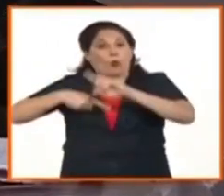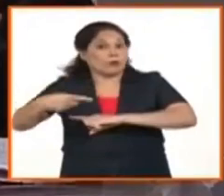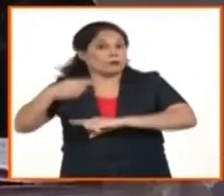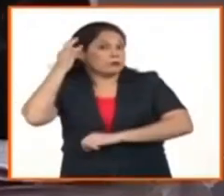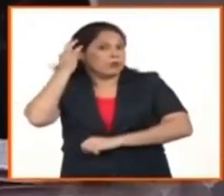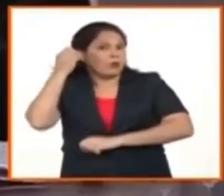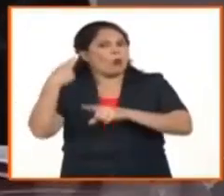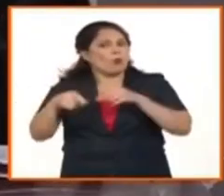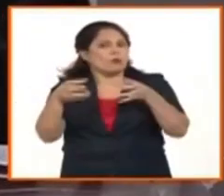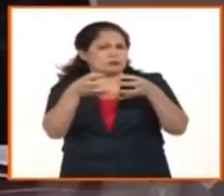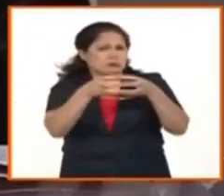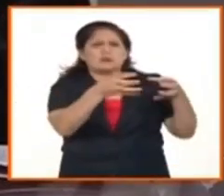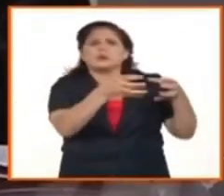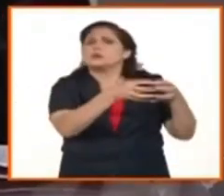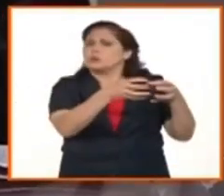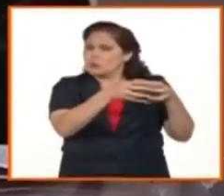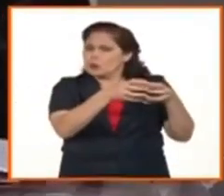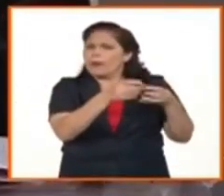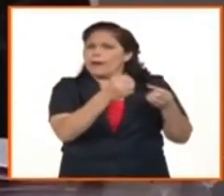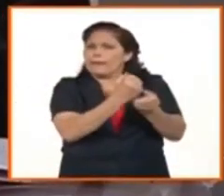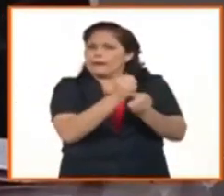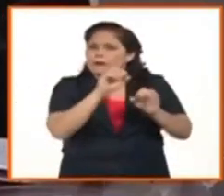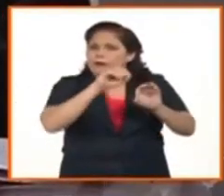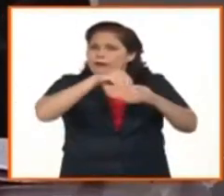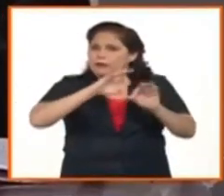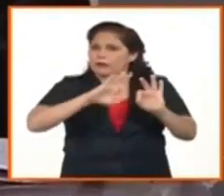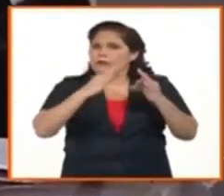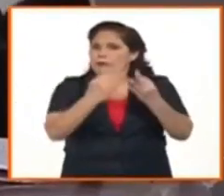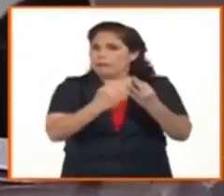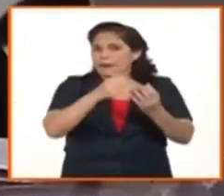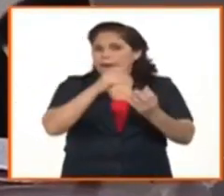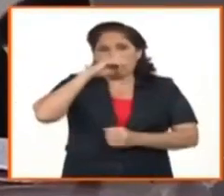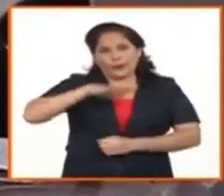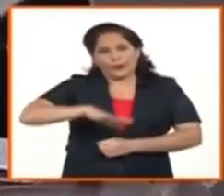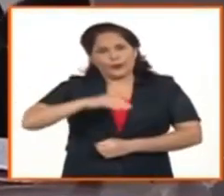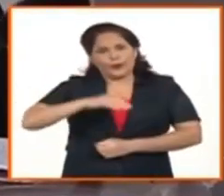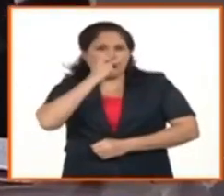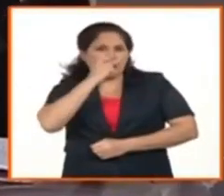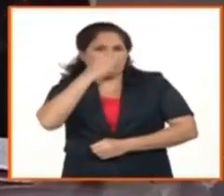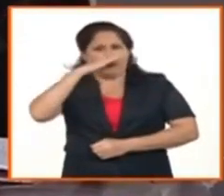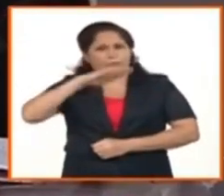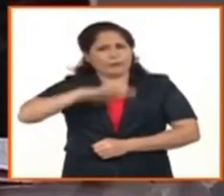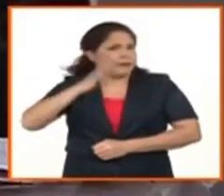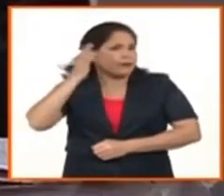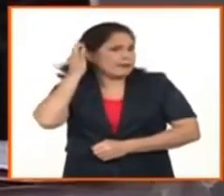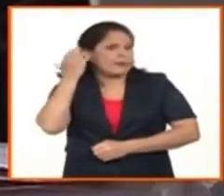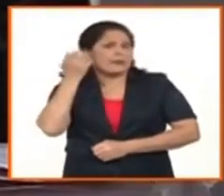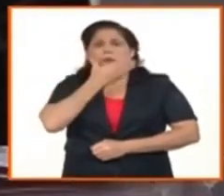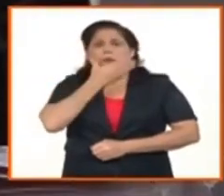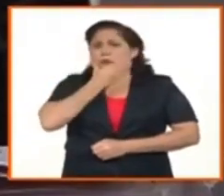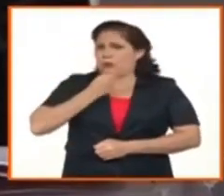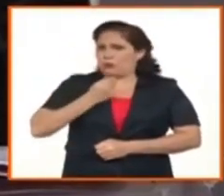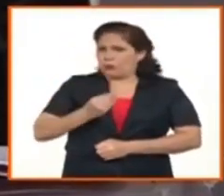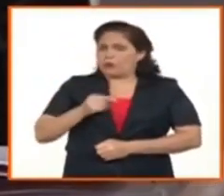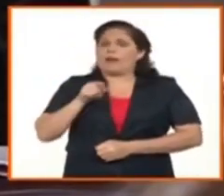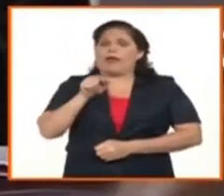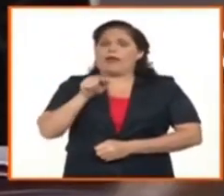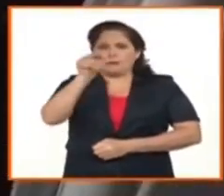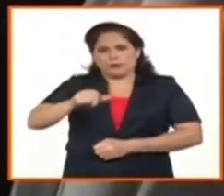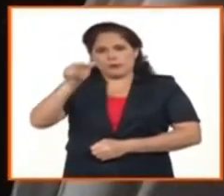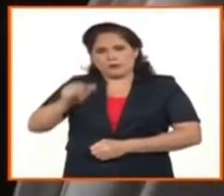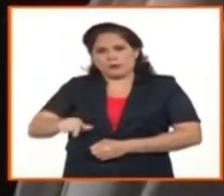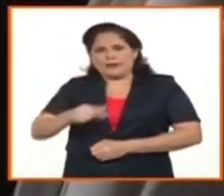otros grupos vulnerables en la familia como las niñas los niños y los adolescentes como las las personas de la tercera